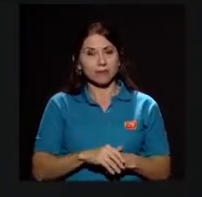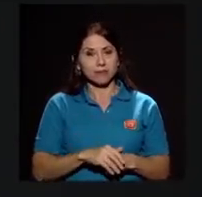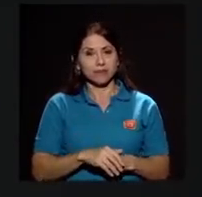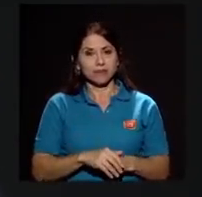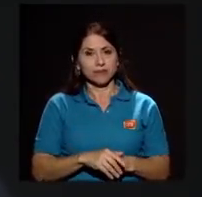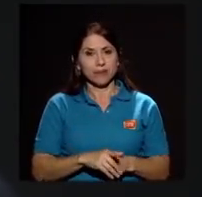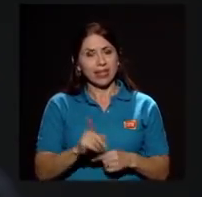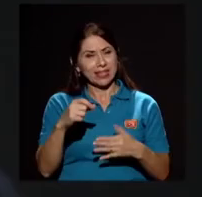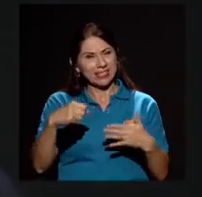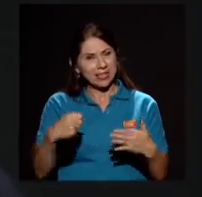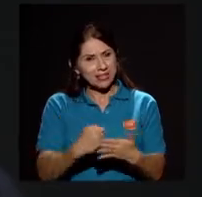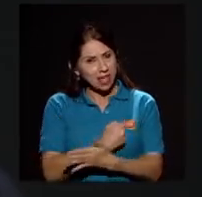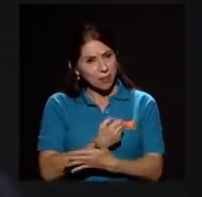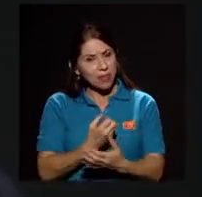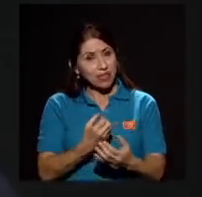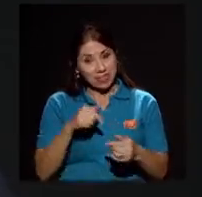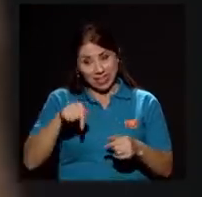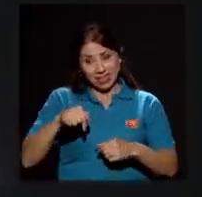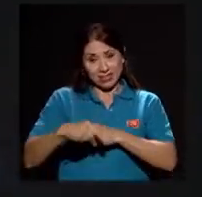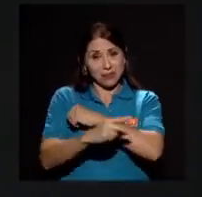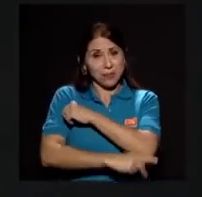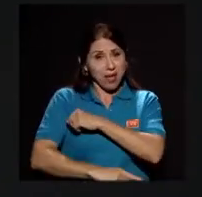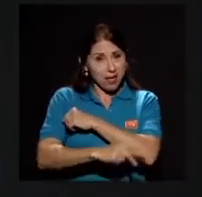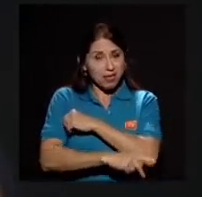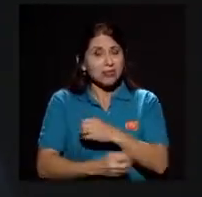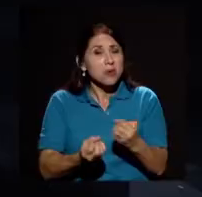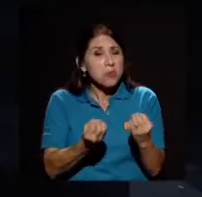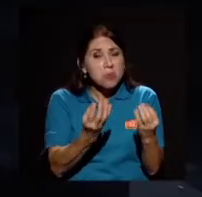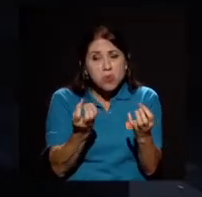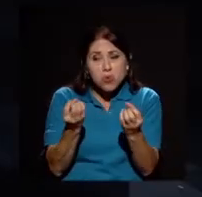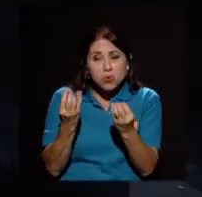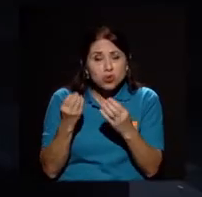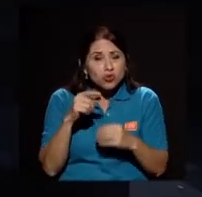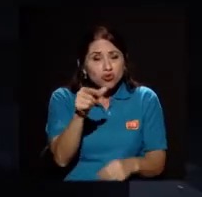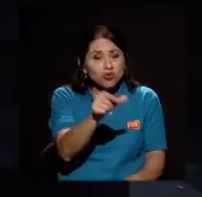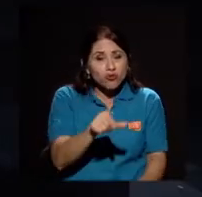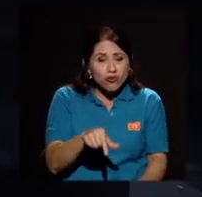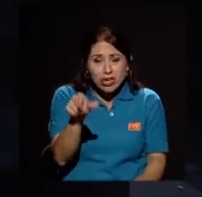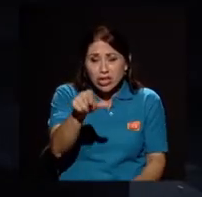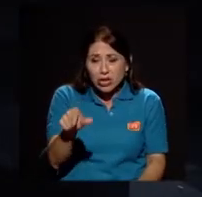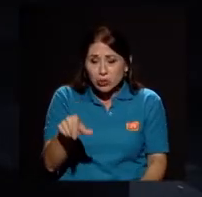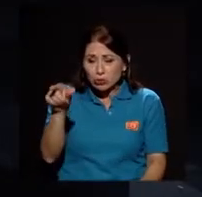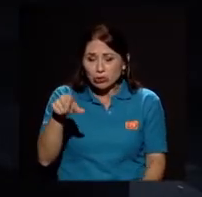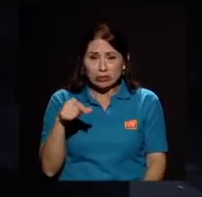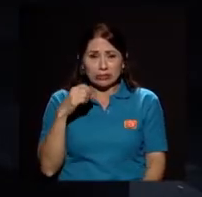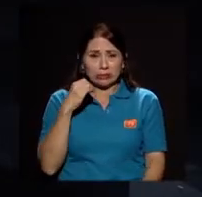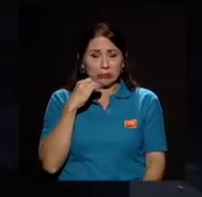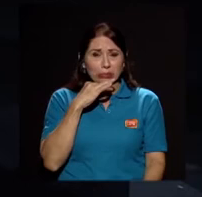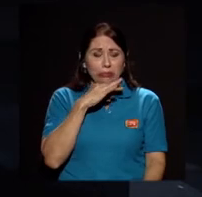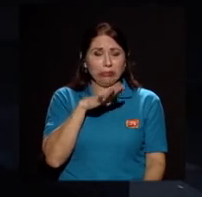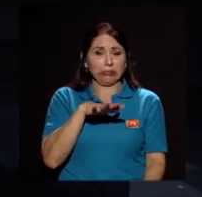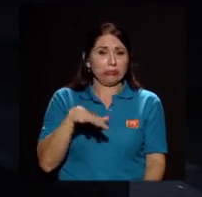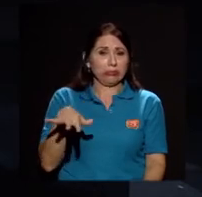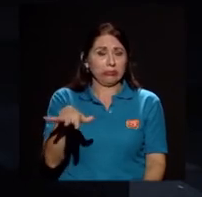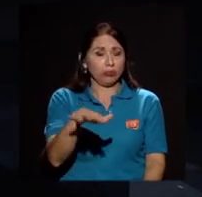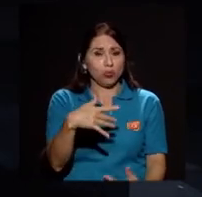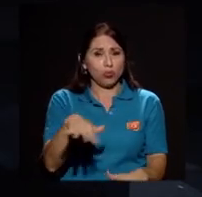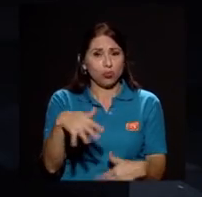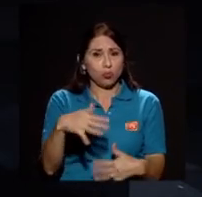desgraciadamente muchos ríos en este país tiene una contaminación una evolución muy importante